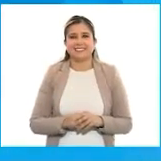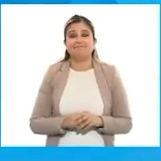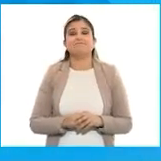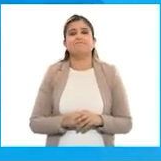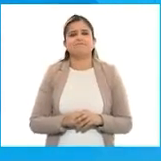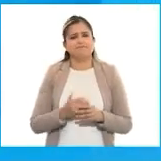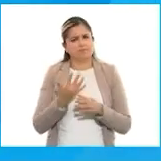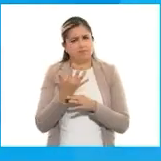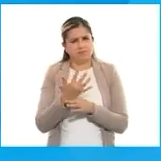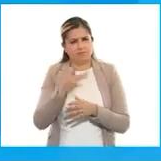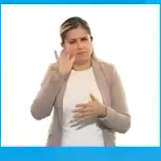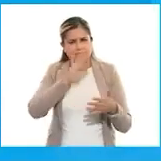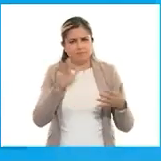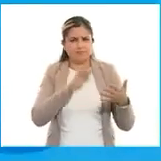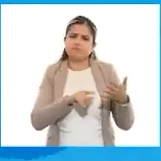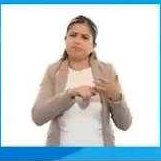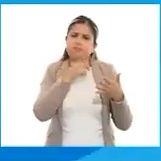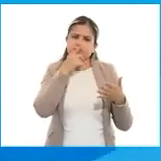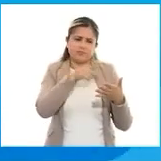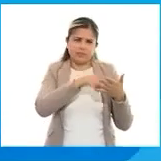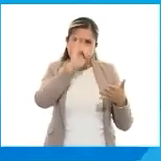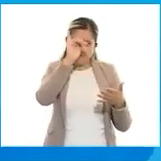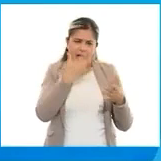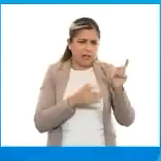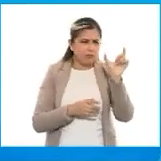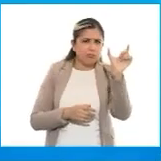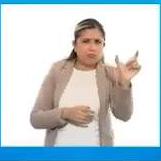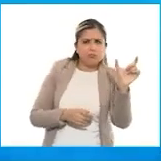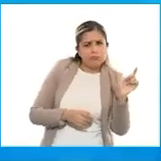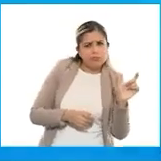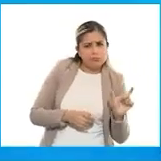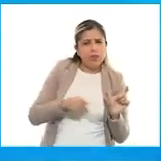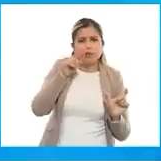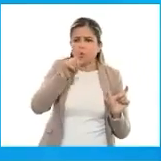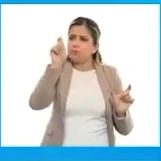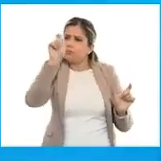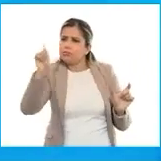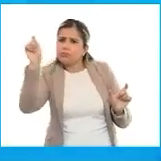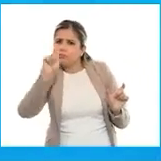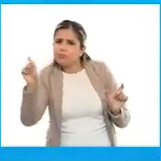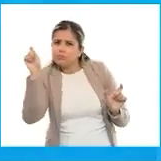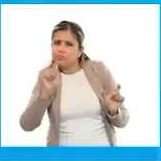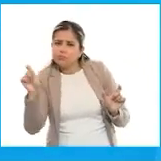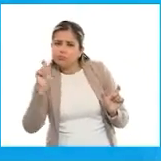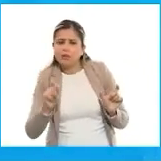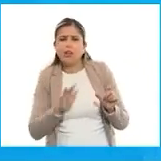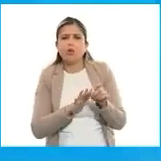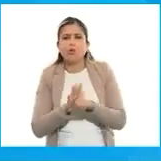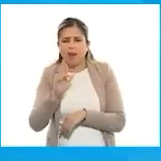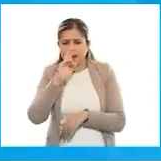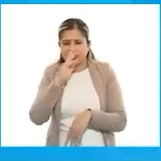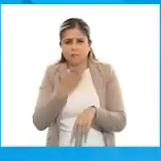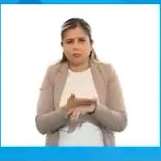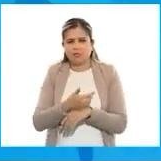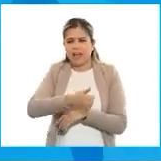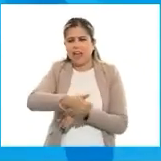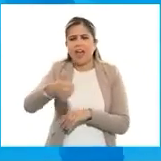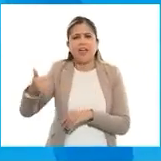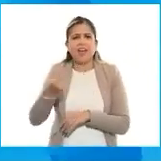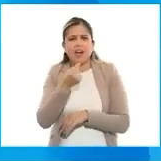Dice, observa las imágenes y escribe de qué es responsable cada